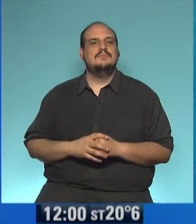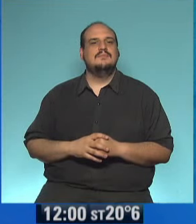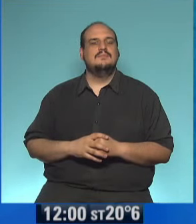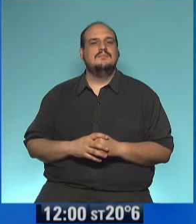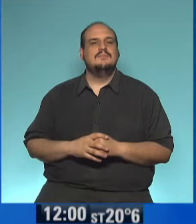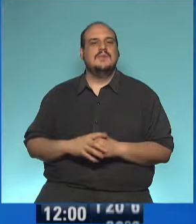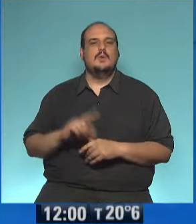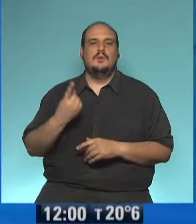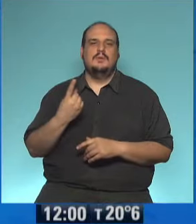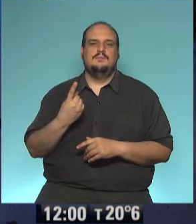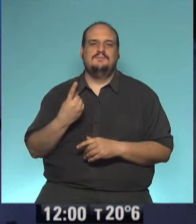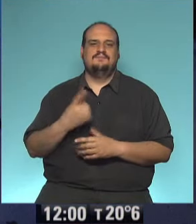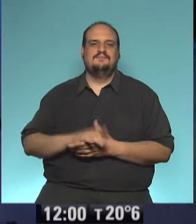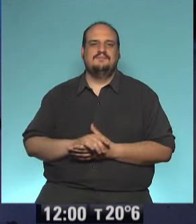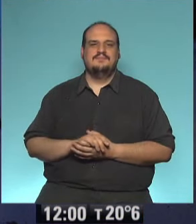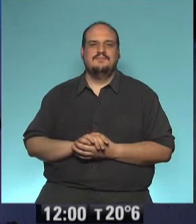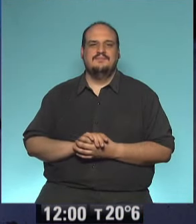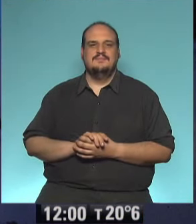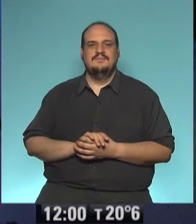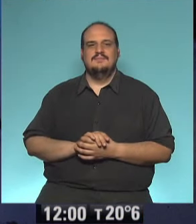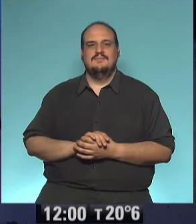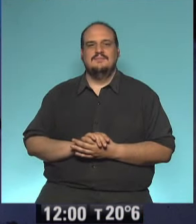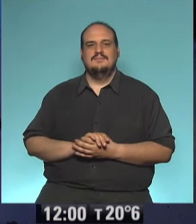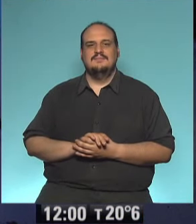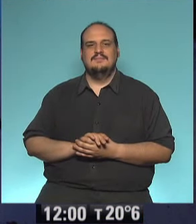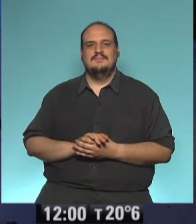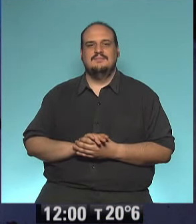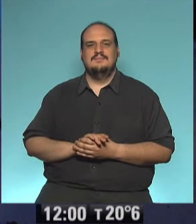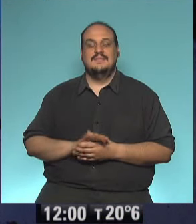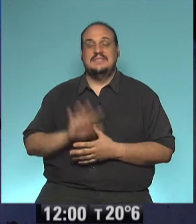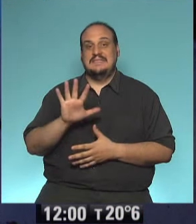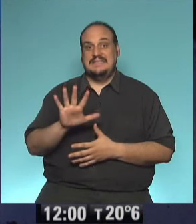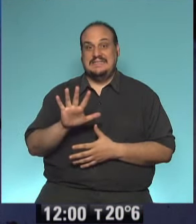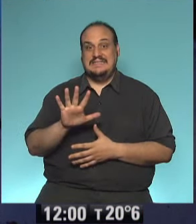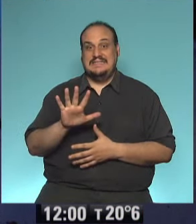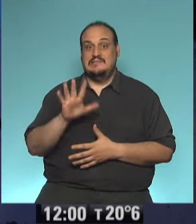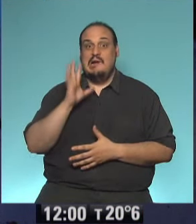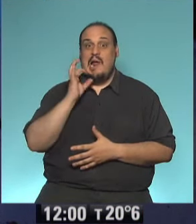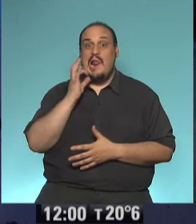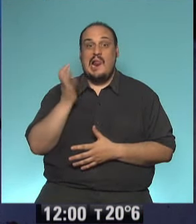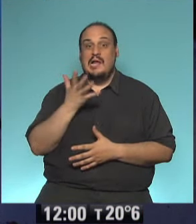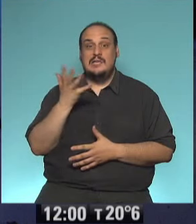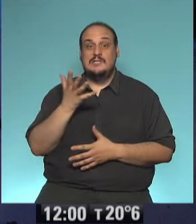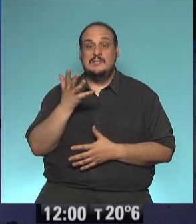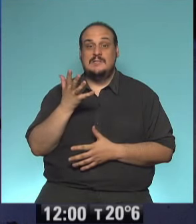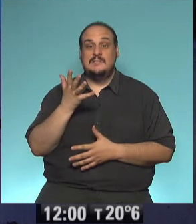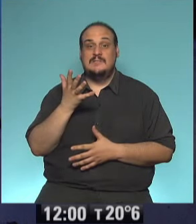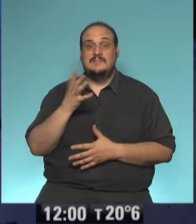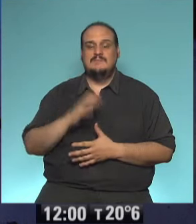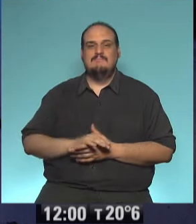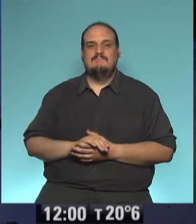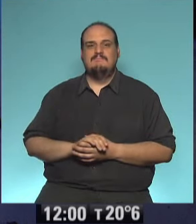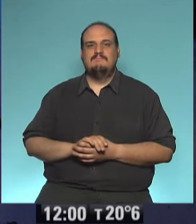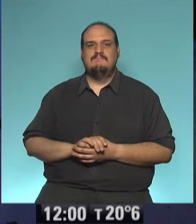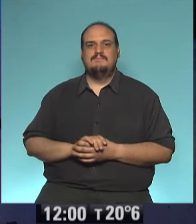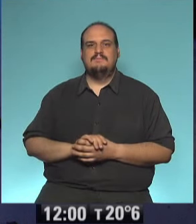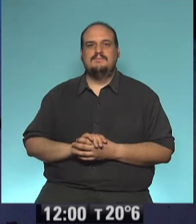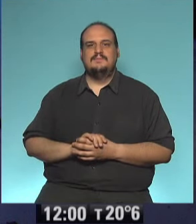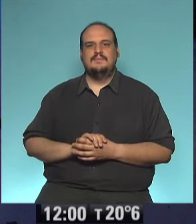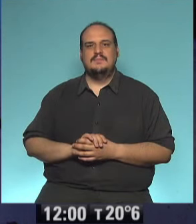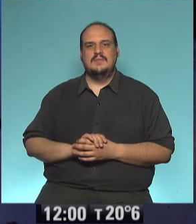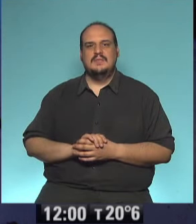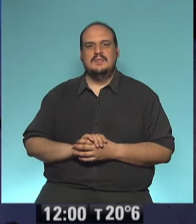Me toca un buen número. Bueno. Un uno. Un uno. A ver, ¿qué pasa en el 5? ¿Pasa algo en el 5? No, el gigante era el anterior. Ahí está. Creo